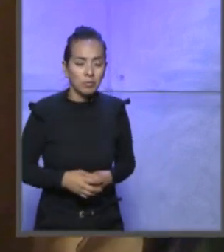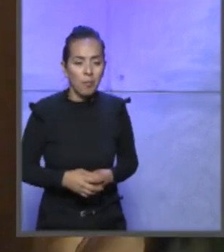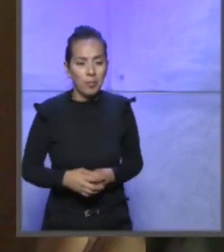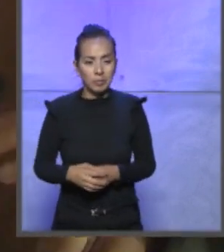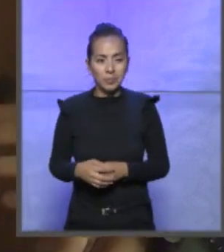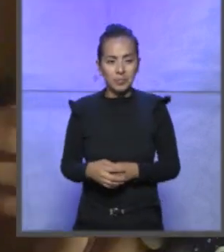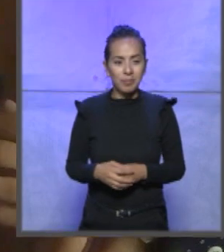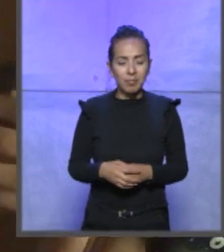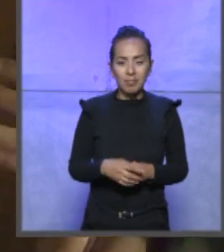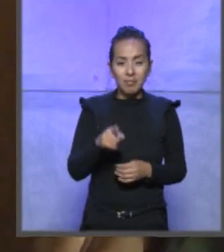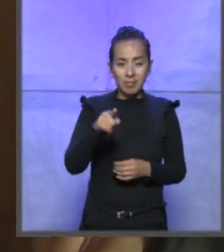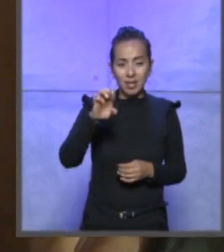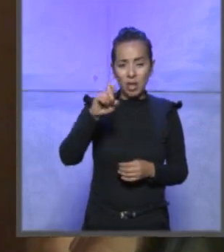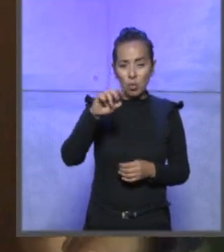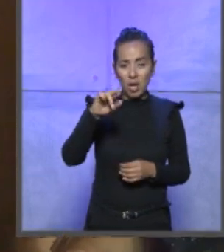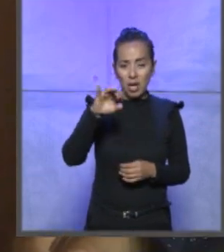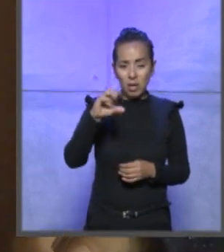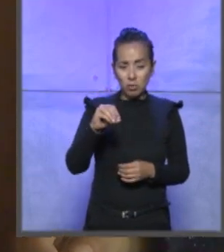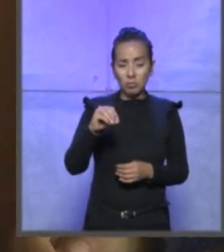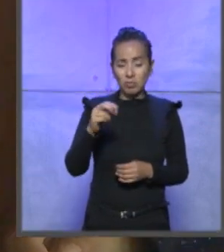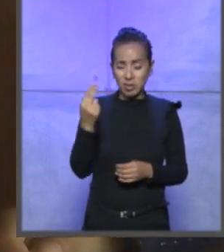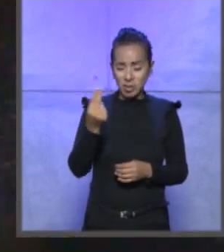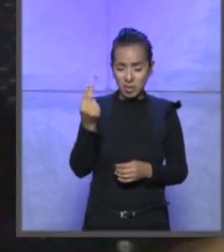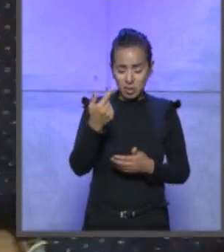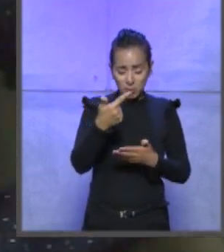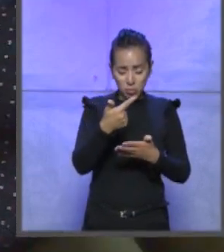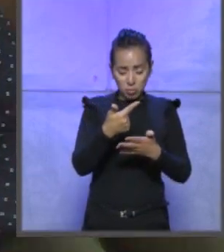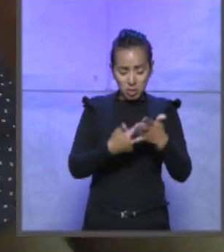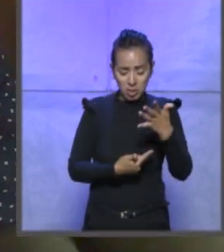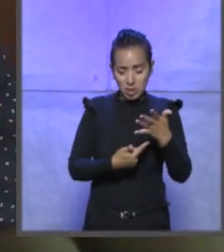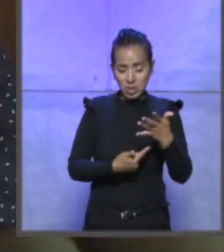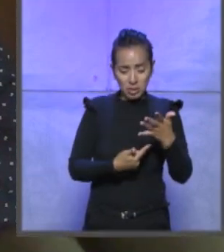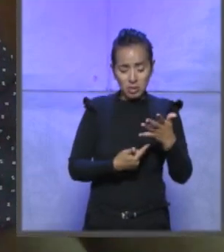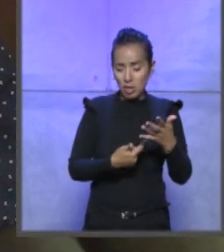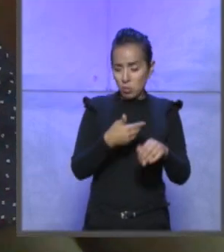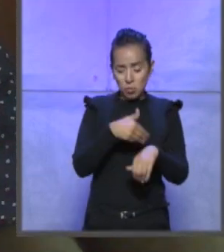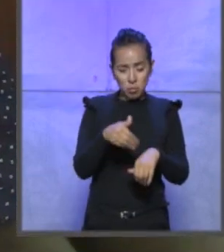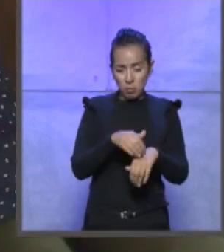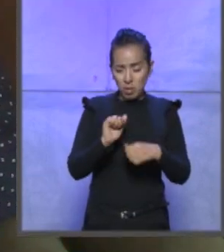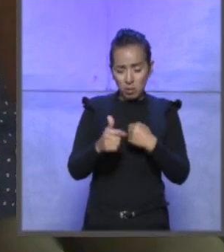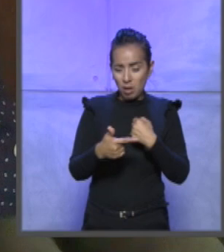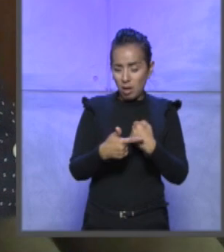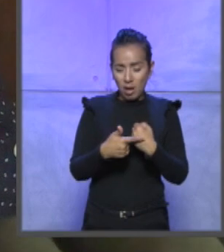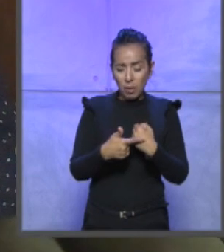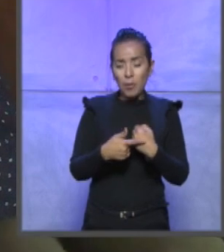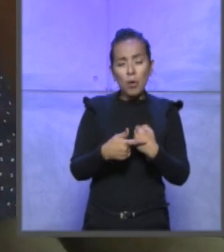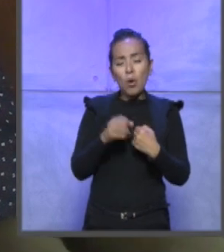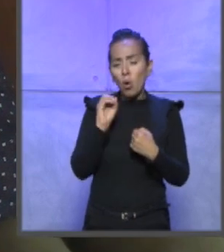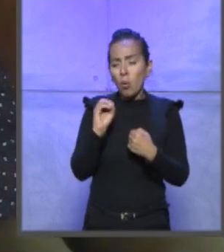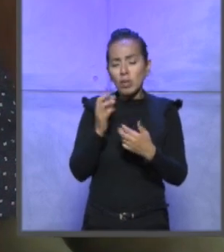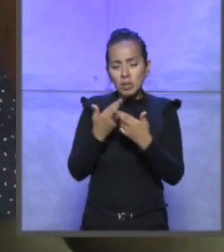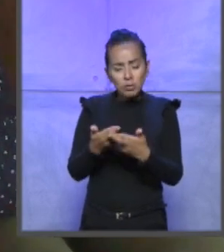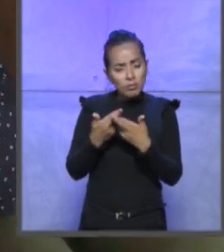Tamara. Eduardo, la misma pregunta. ¿Requerimos una cuota? ¿Los jóvenes requieren una cuota o la disminución de la edad para poder